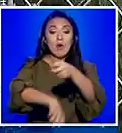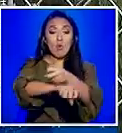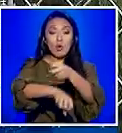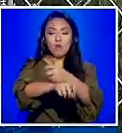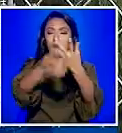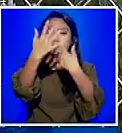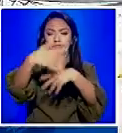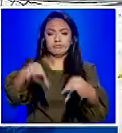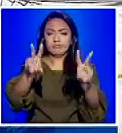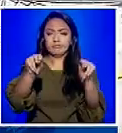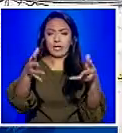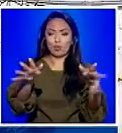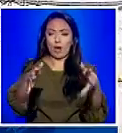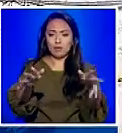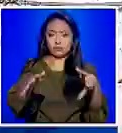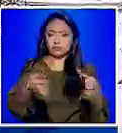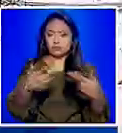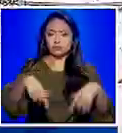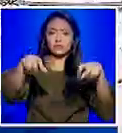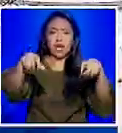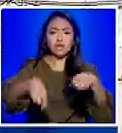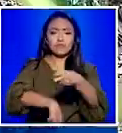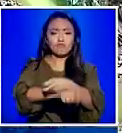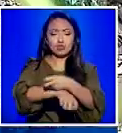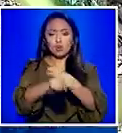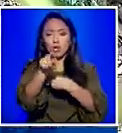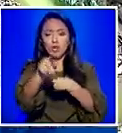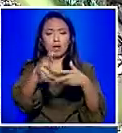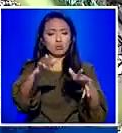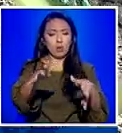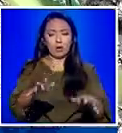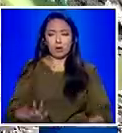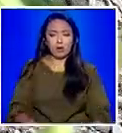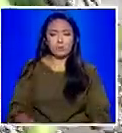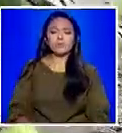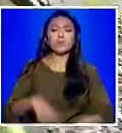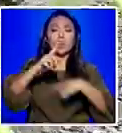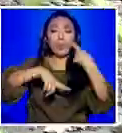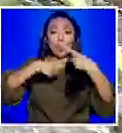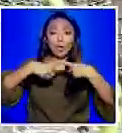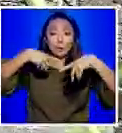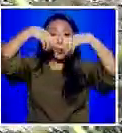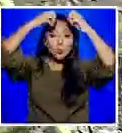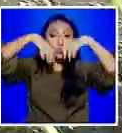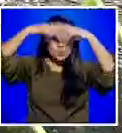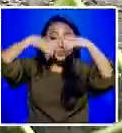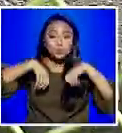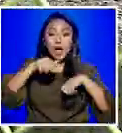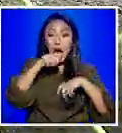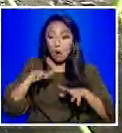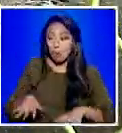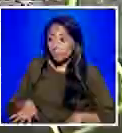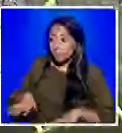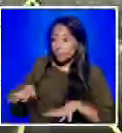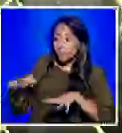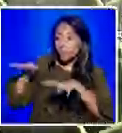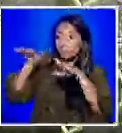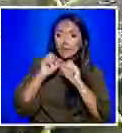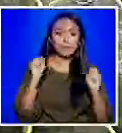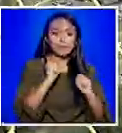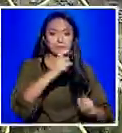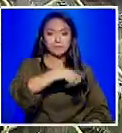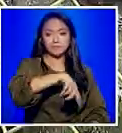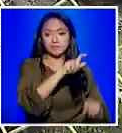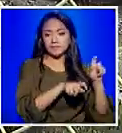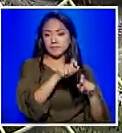eso ya se fue. Entonces eso ha ido carcomiendo. Cuando hay lluvia y el río crece, el miedo se apodera de los vecinos de